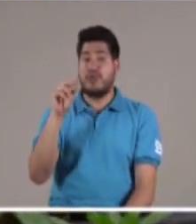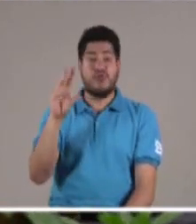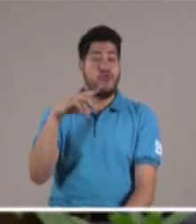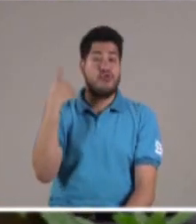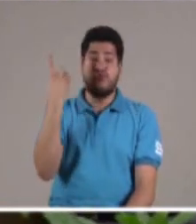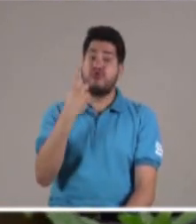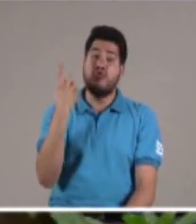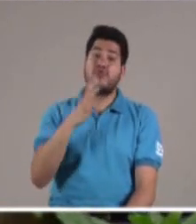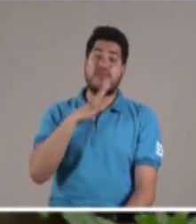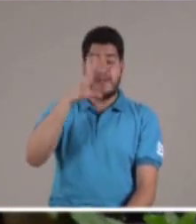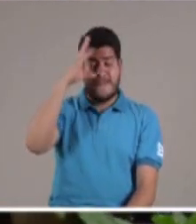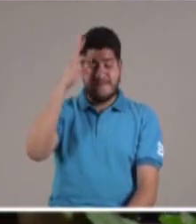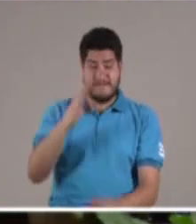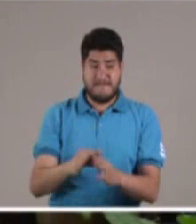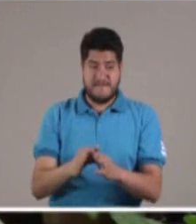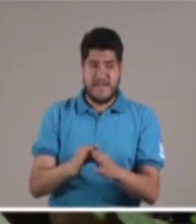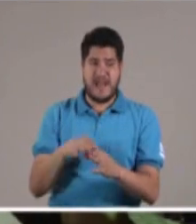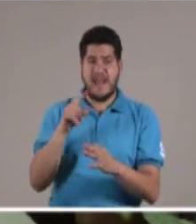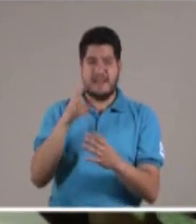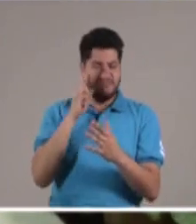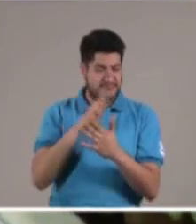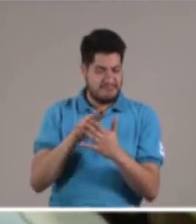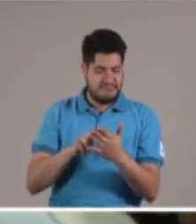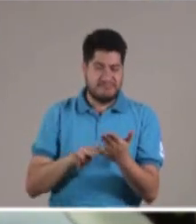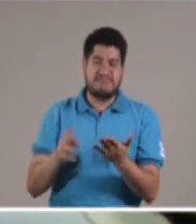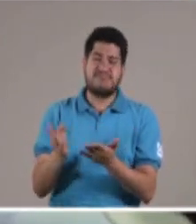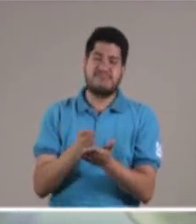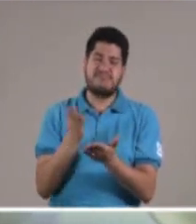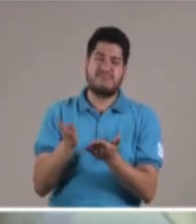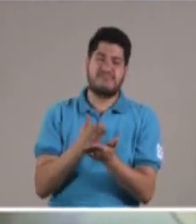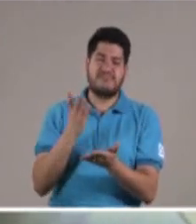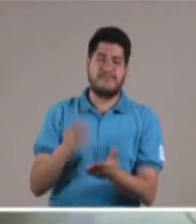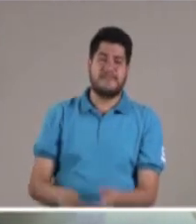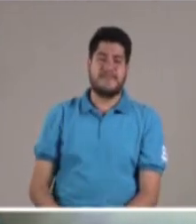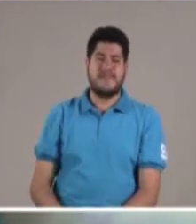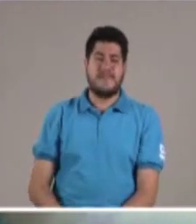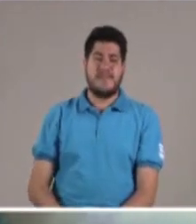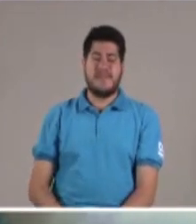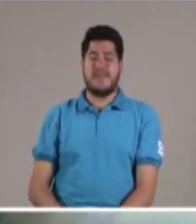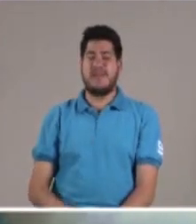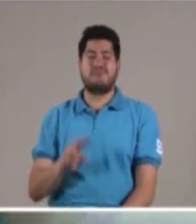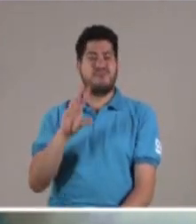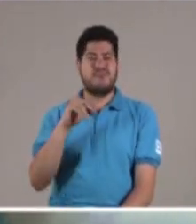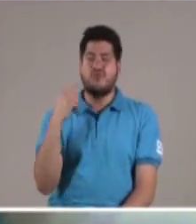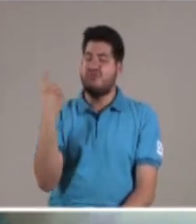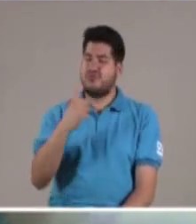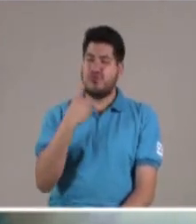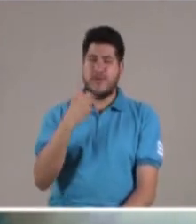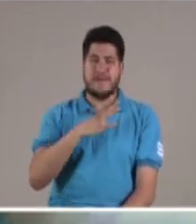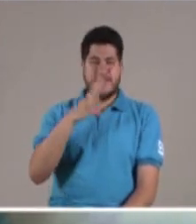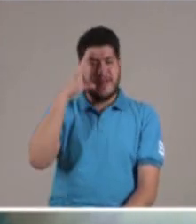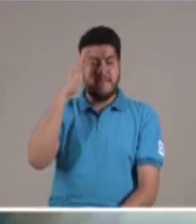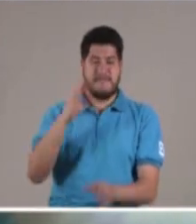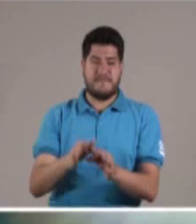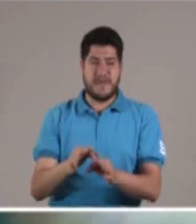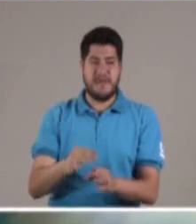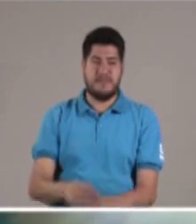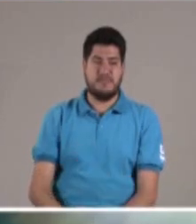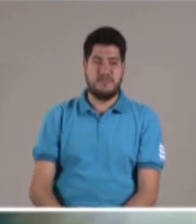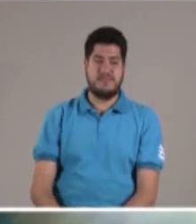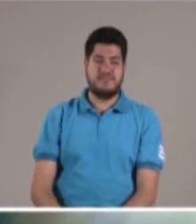fe Eso lo dice La Biblia o no no es de todos la fe